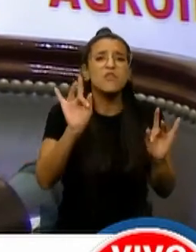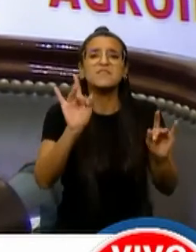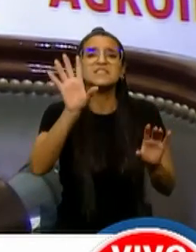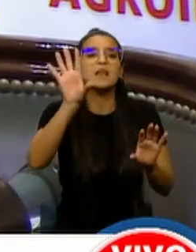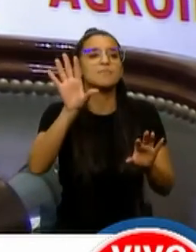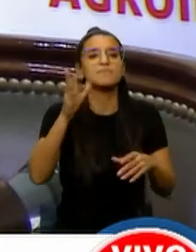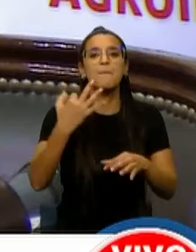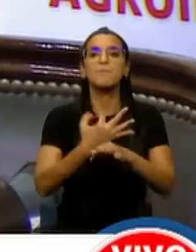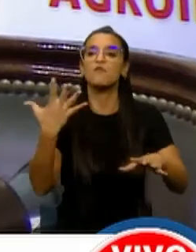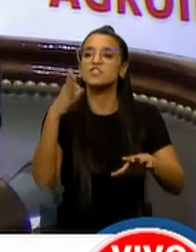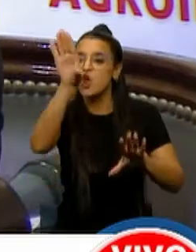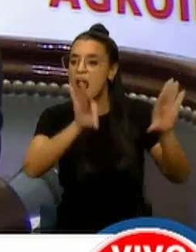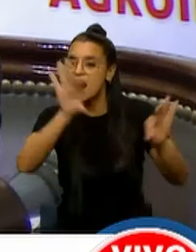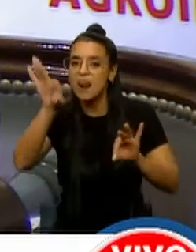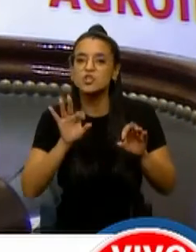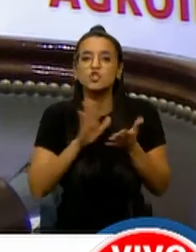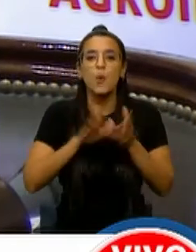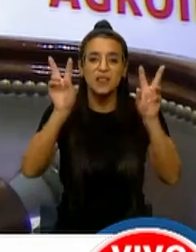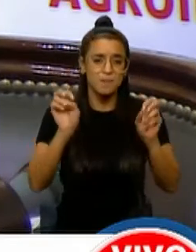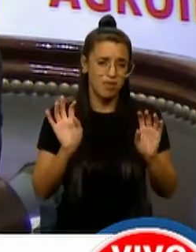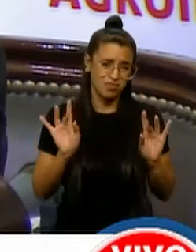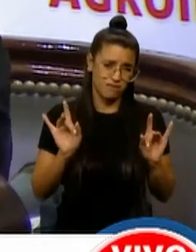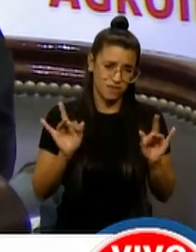los especialistas que trabajan estas temáticas.